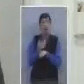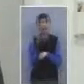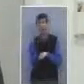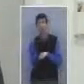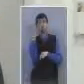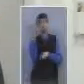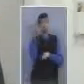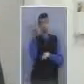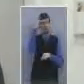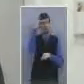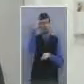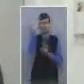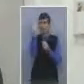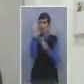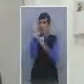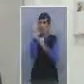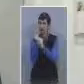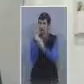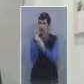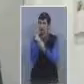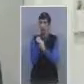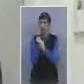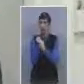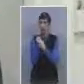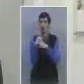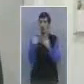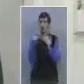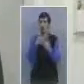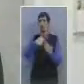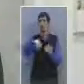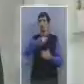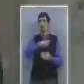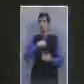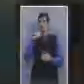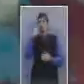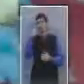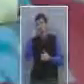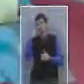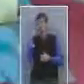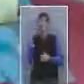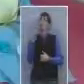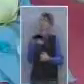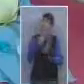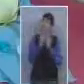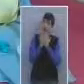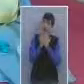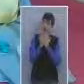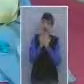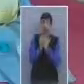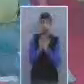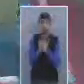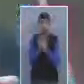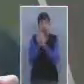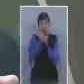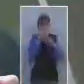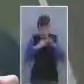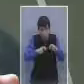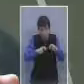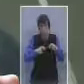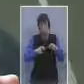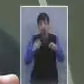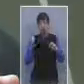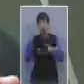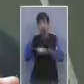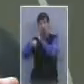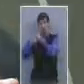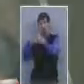experiencia, buenas prácticas y por lo tanto estamos en condiciones de reestudiarlo. Un estudio que podría permitir que luego de 2 décadas